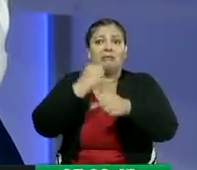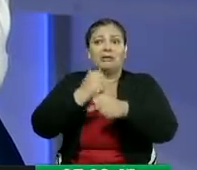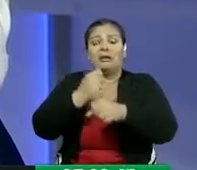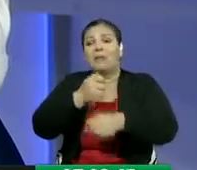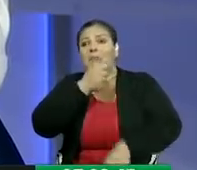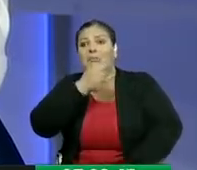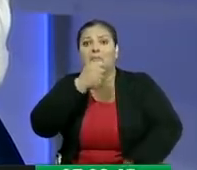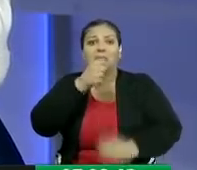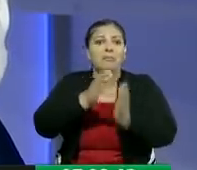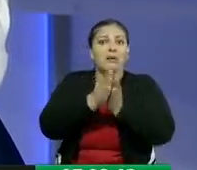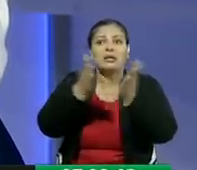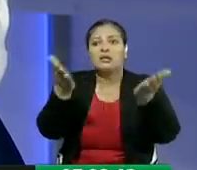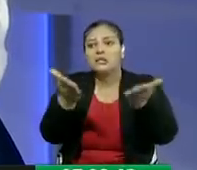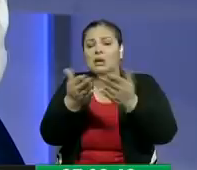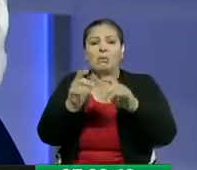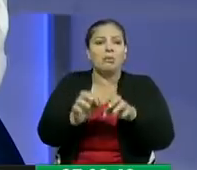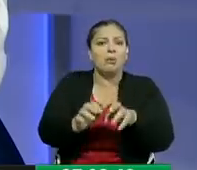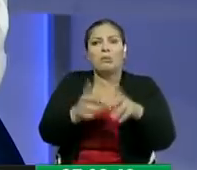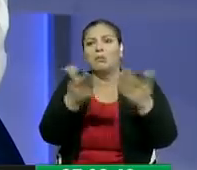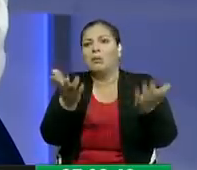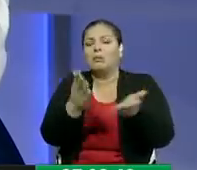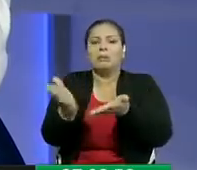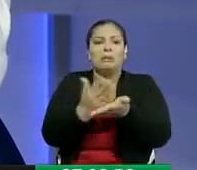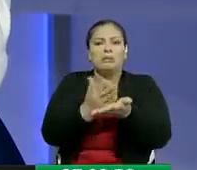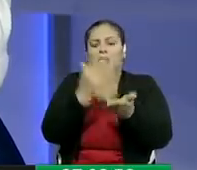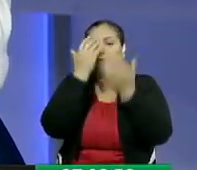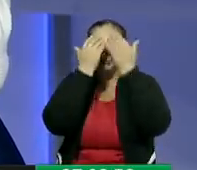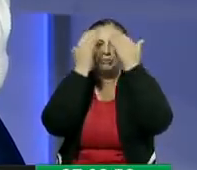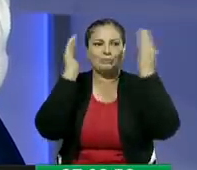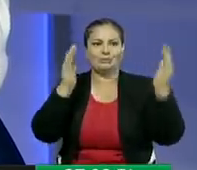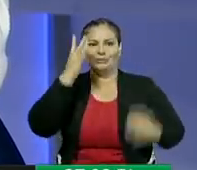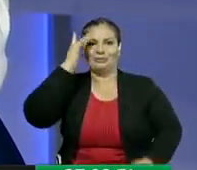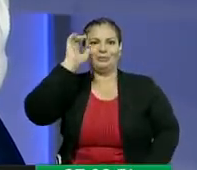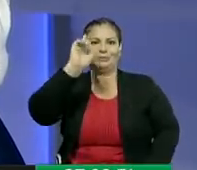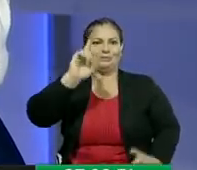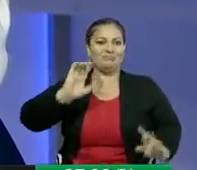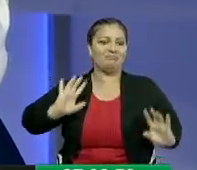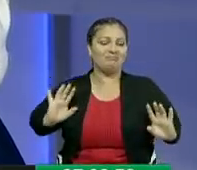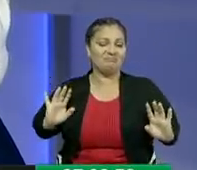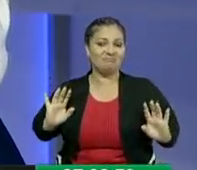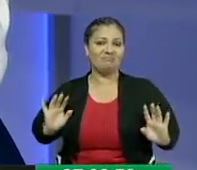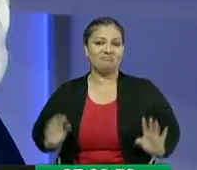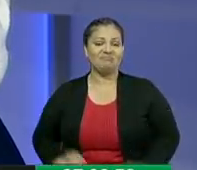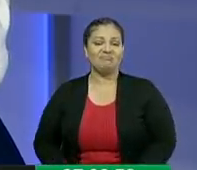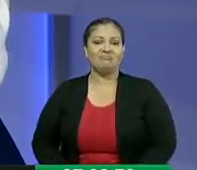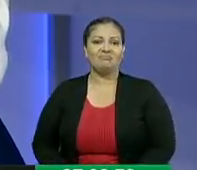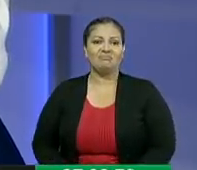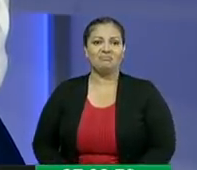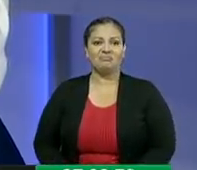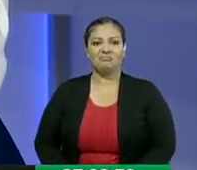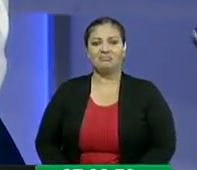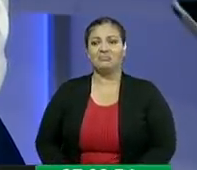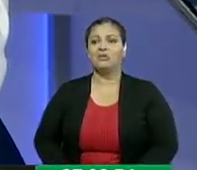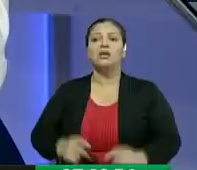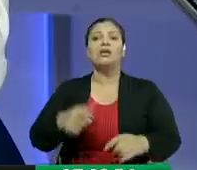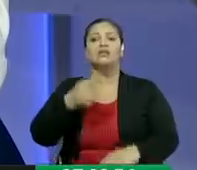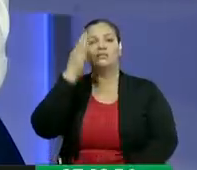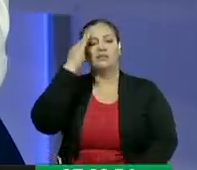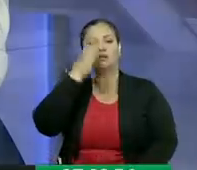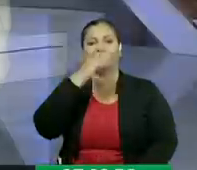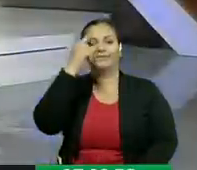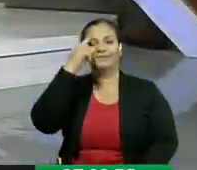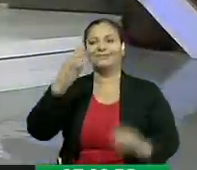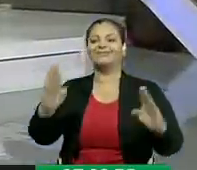de comunicación. En el caso de él, sí. Es la voluntad de protagonismo. No se consuela no tener pantalla. Ahora,